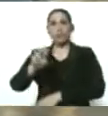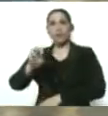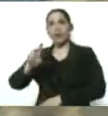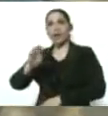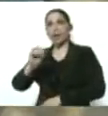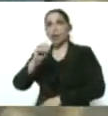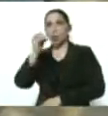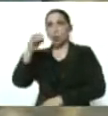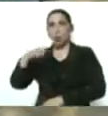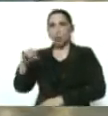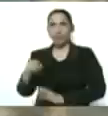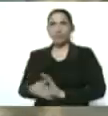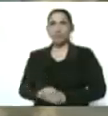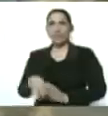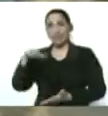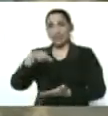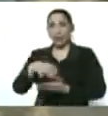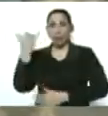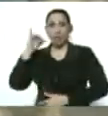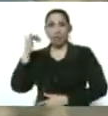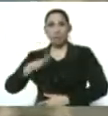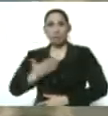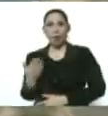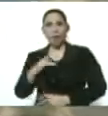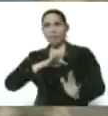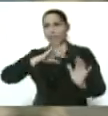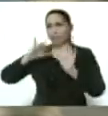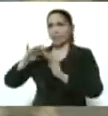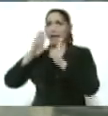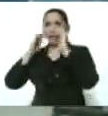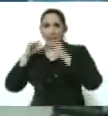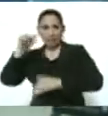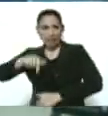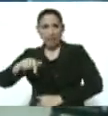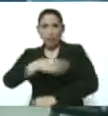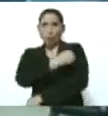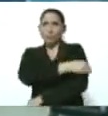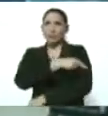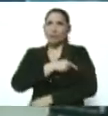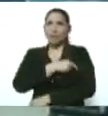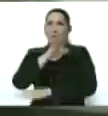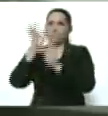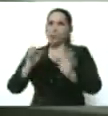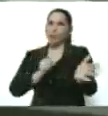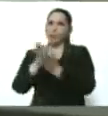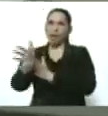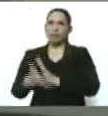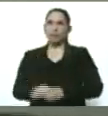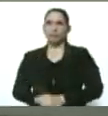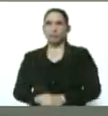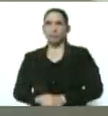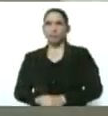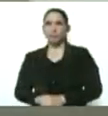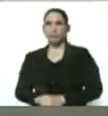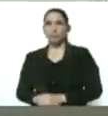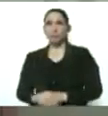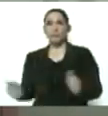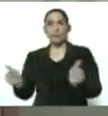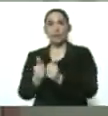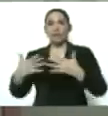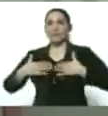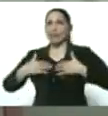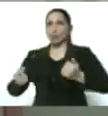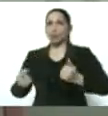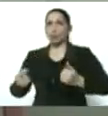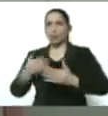del estado Yaracuy, para que se puedan venir a atender aquí, presidente, de manera gratuita, con la salud digna que